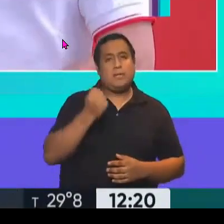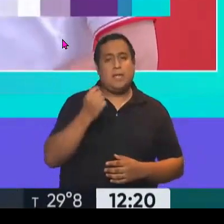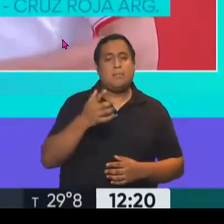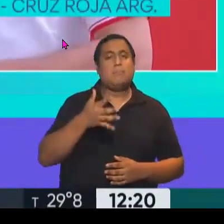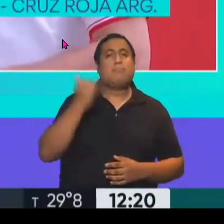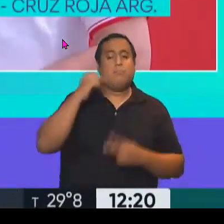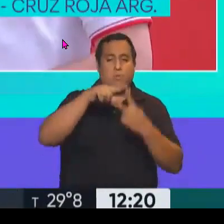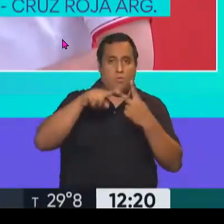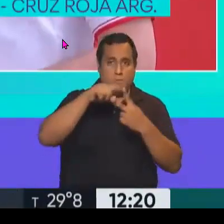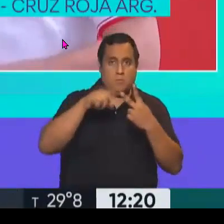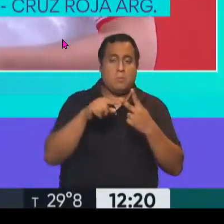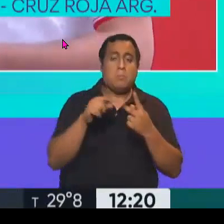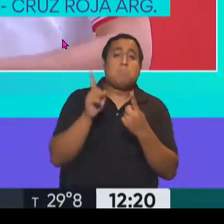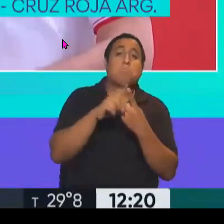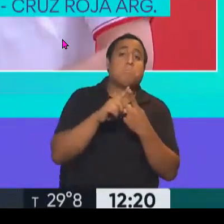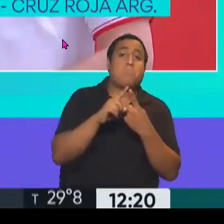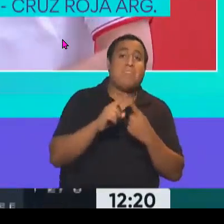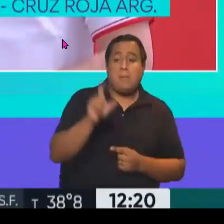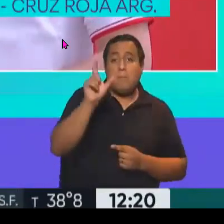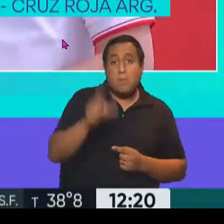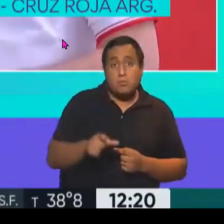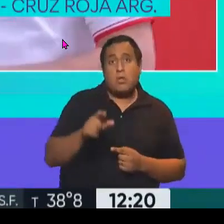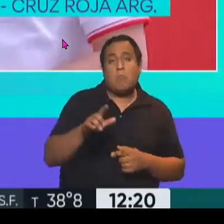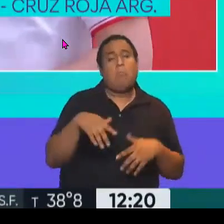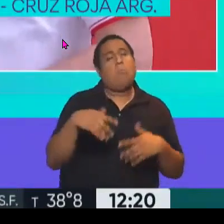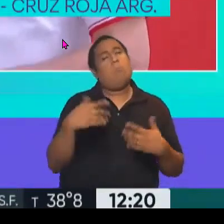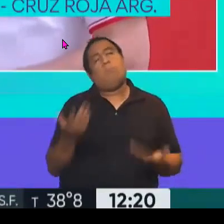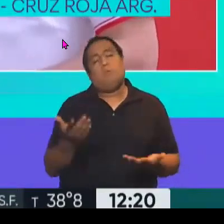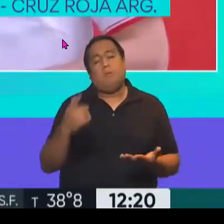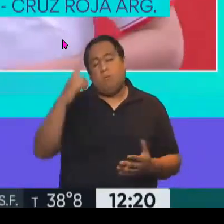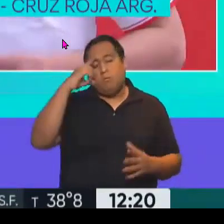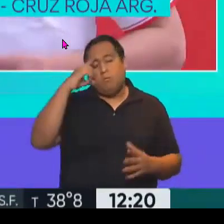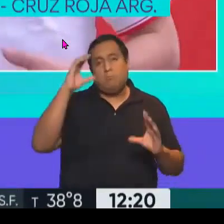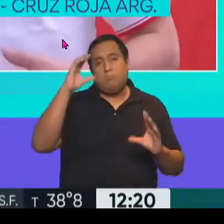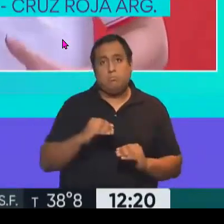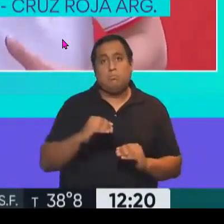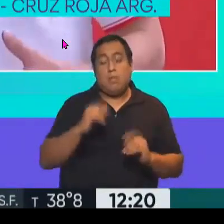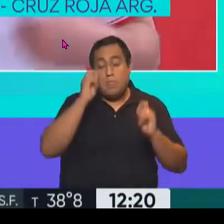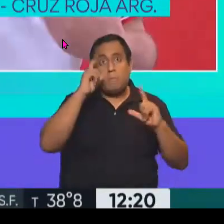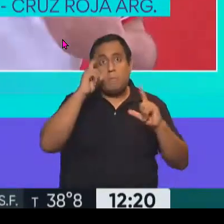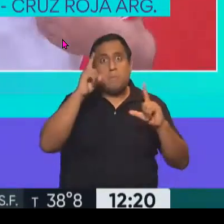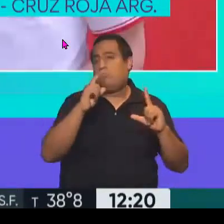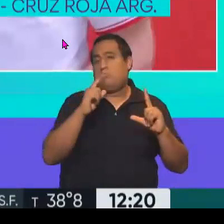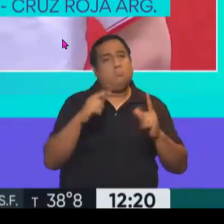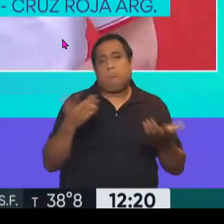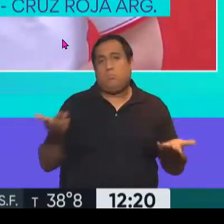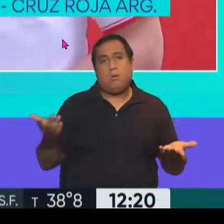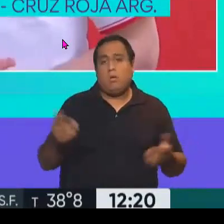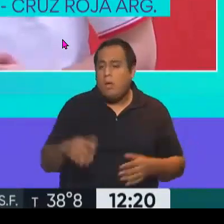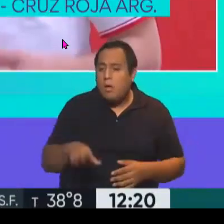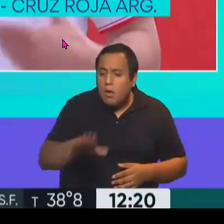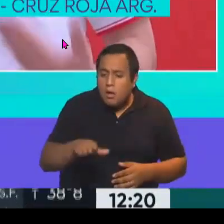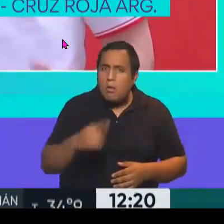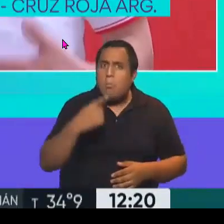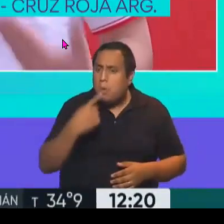cosas. Primero, que tenemos a una persona inconsciente. Inconsciente quiere decir que no reacciona ni a alguna pregunta